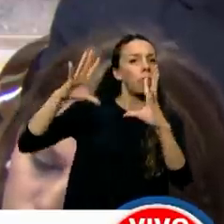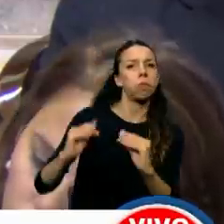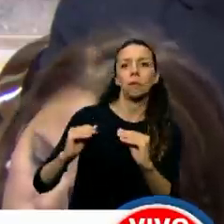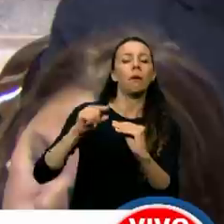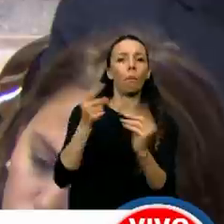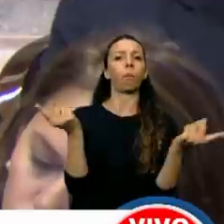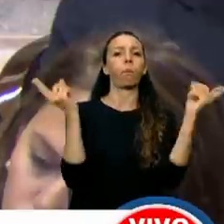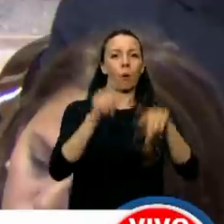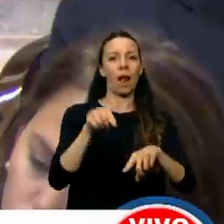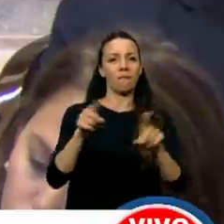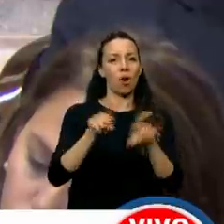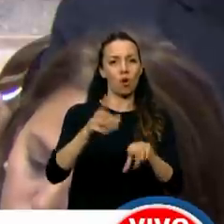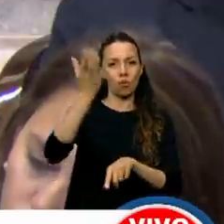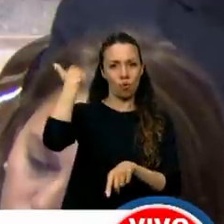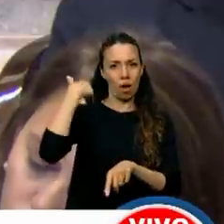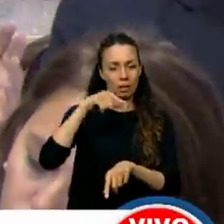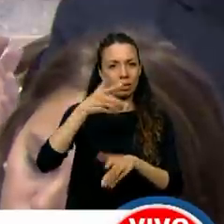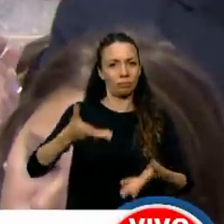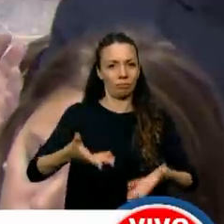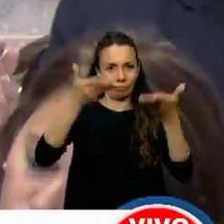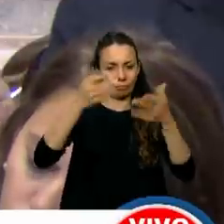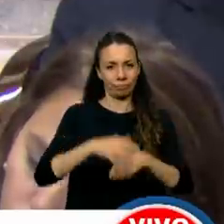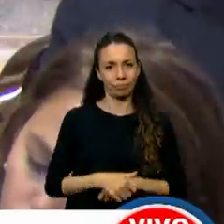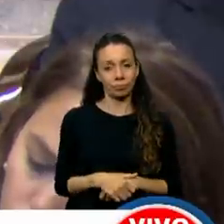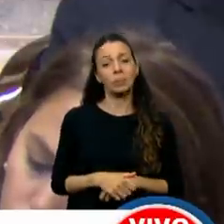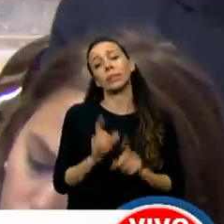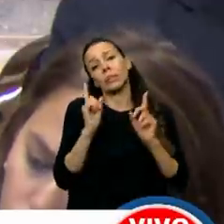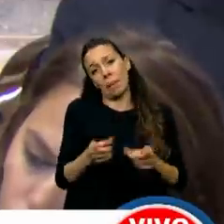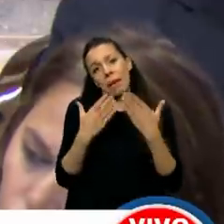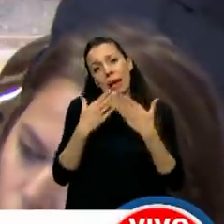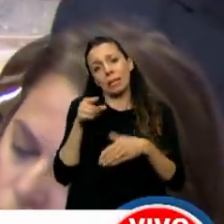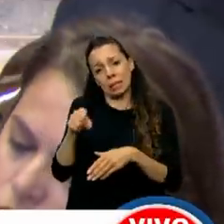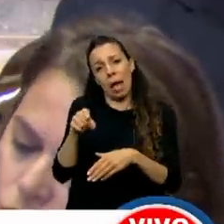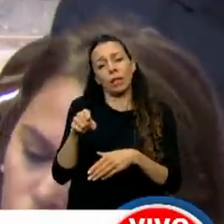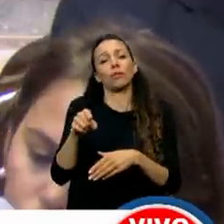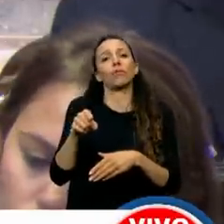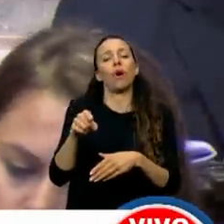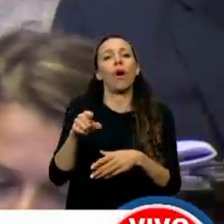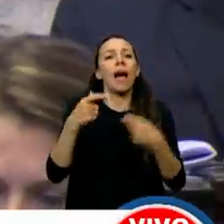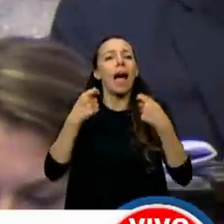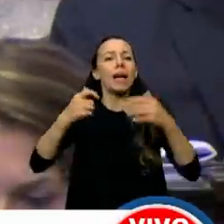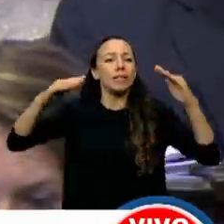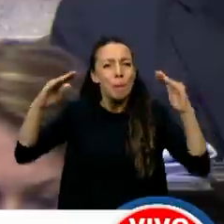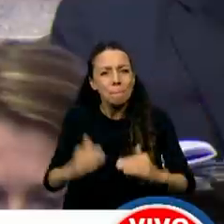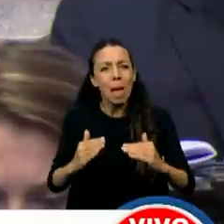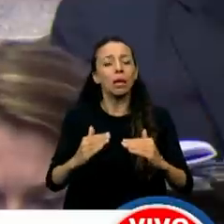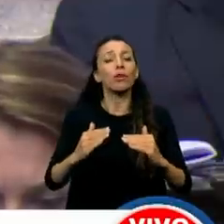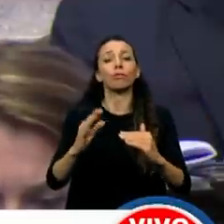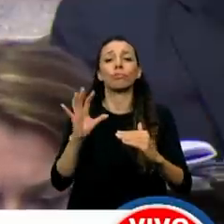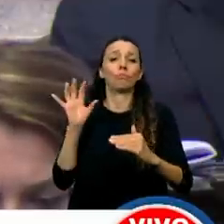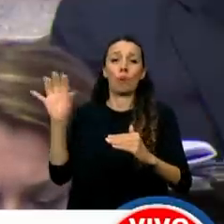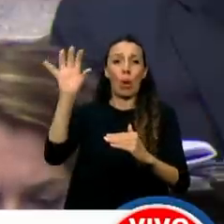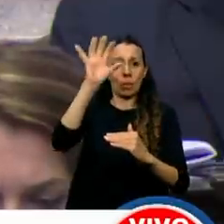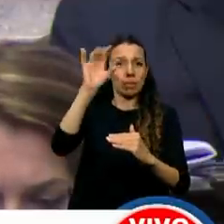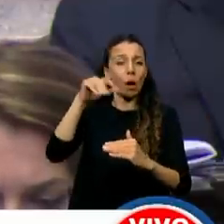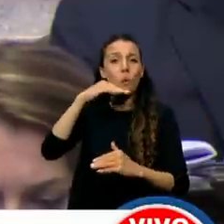crecimiento además de la disminución por supuesto de los costos logísticos que tienen las provincias como jujuy